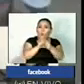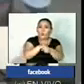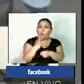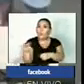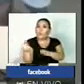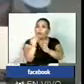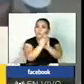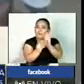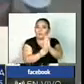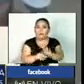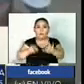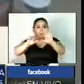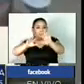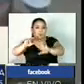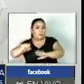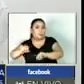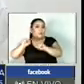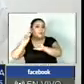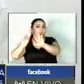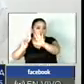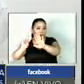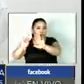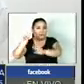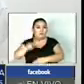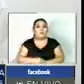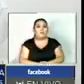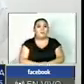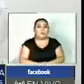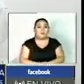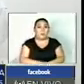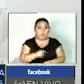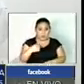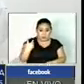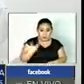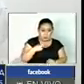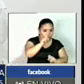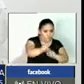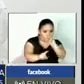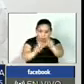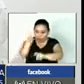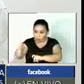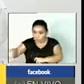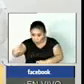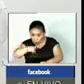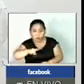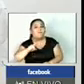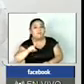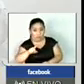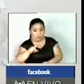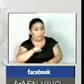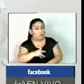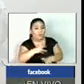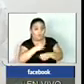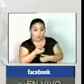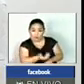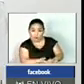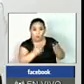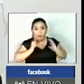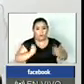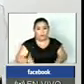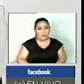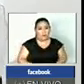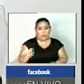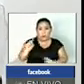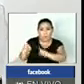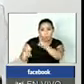calificación de 8.7. Luego le preguntamos a la gente si confía usted en las autoridades del gobierno. Esta es una